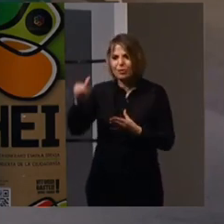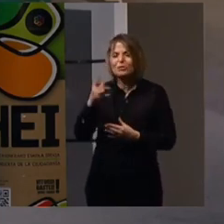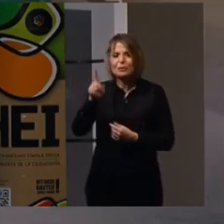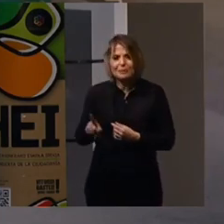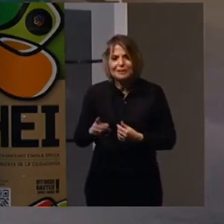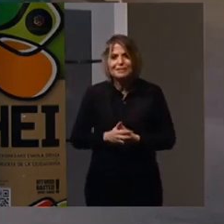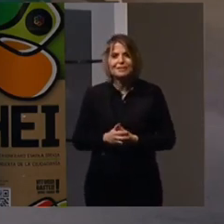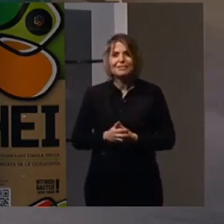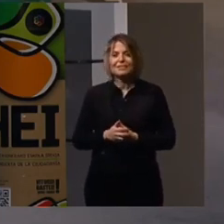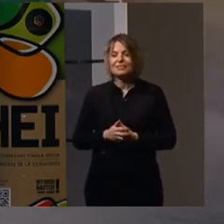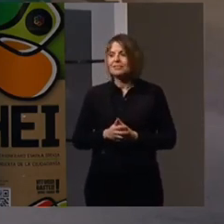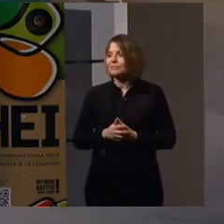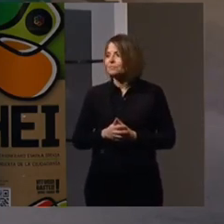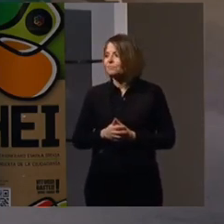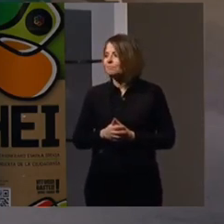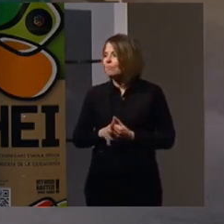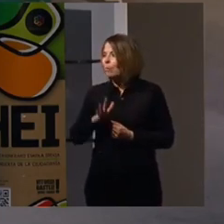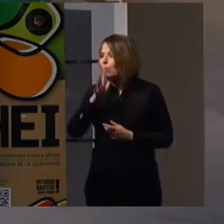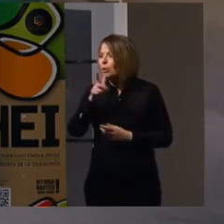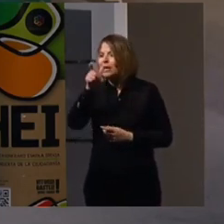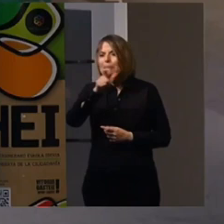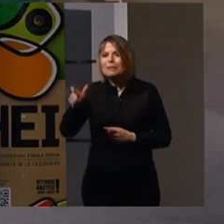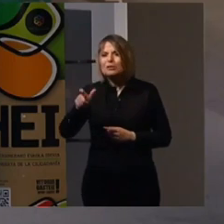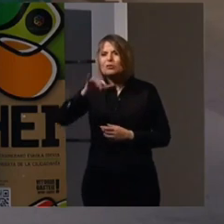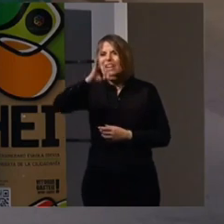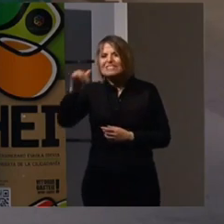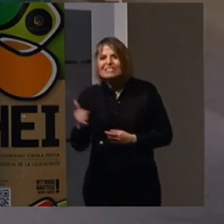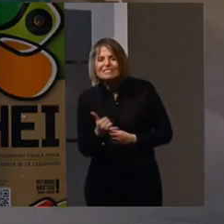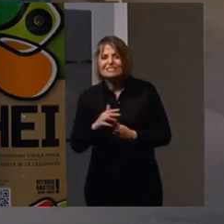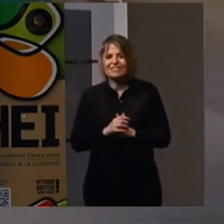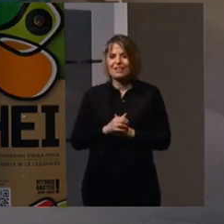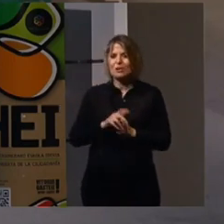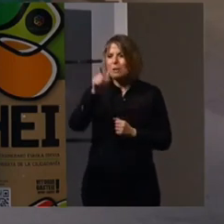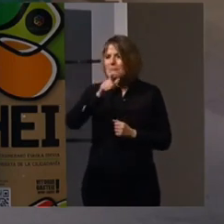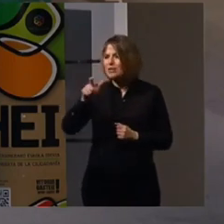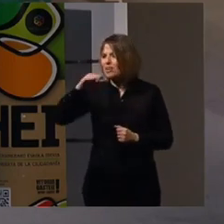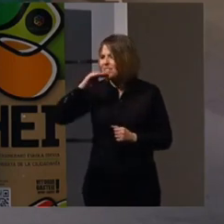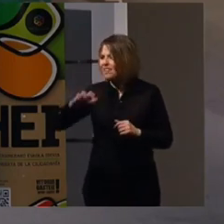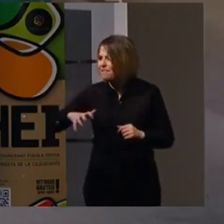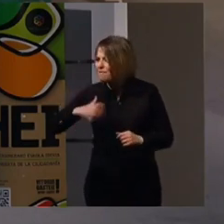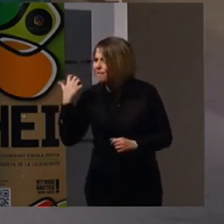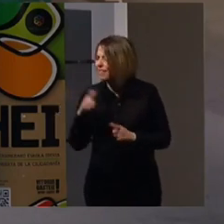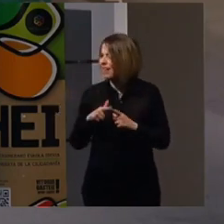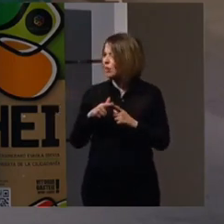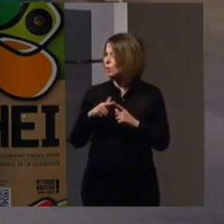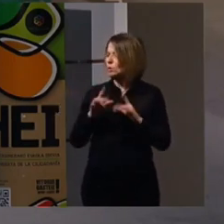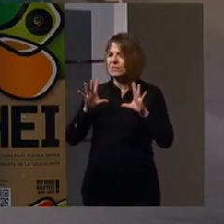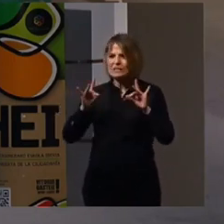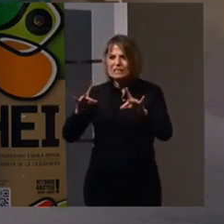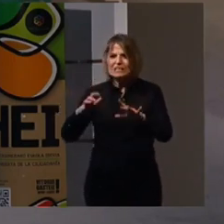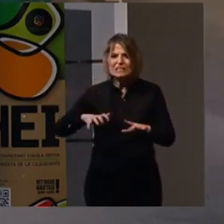Sí. ¿Por qué todo el mundo está tan cansado, ¿no? ¿Por qué todo el mundo está tan enfadado? ¿Por qué todo el mundo está tan